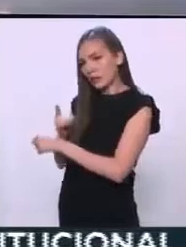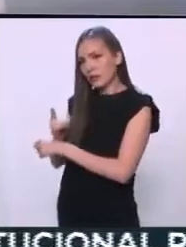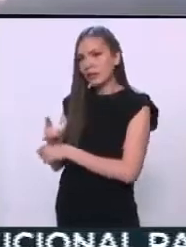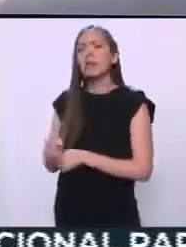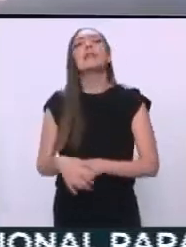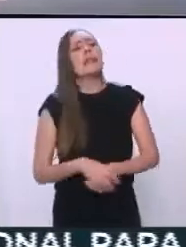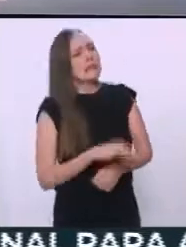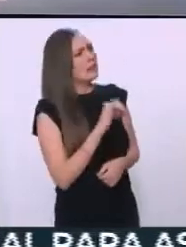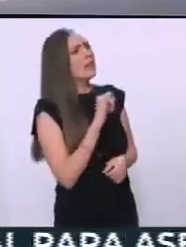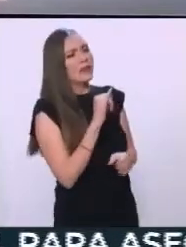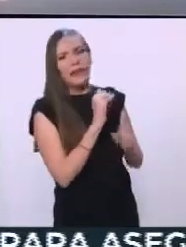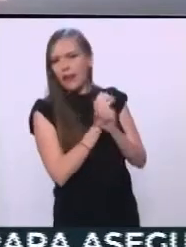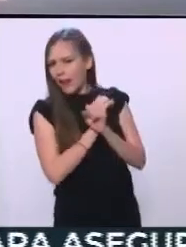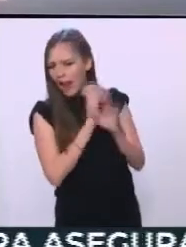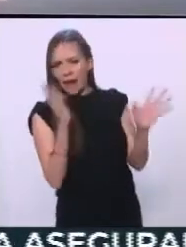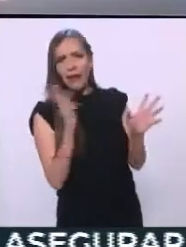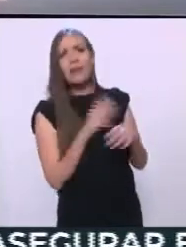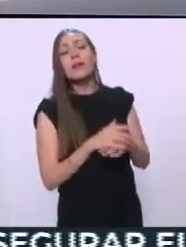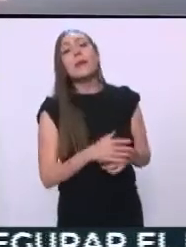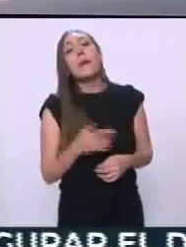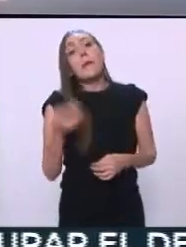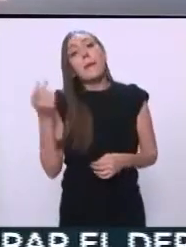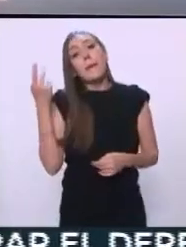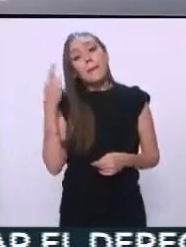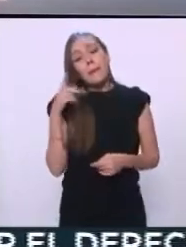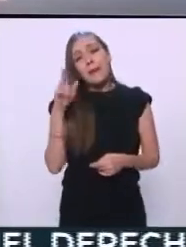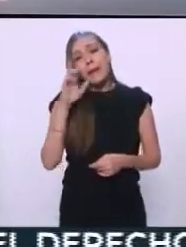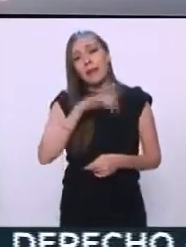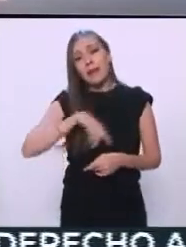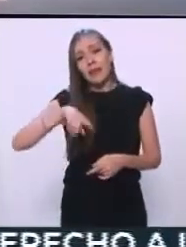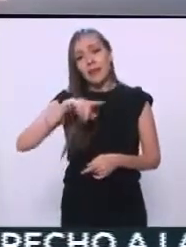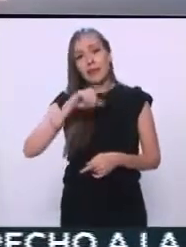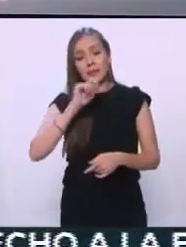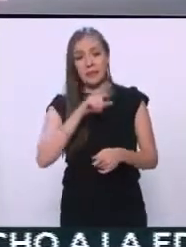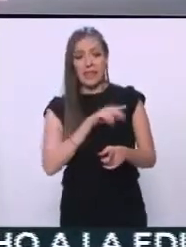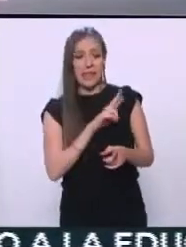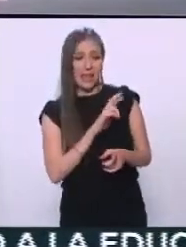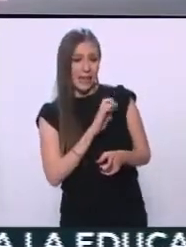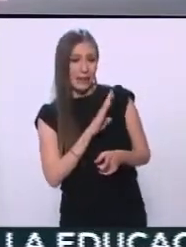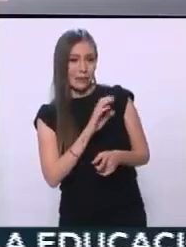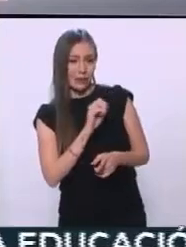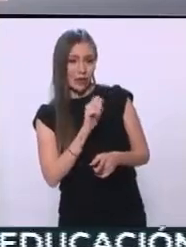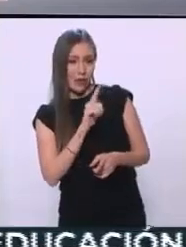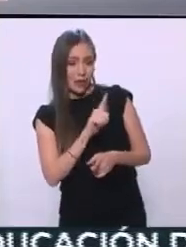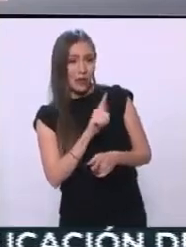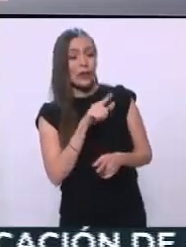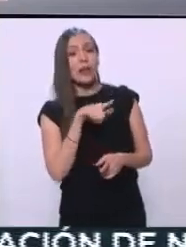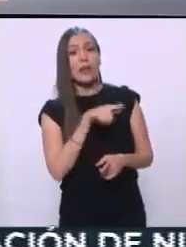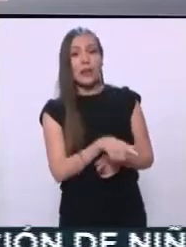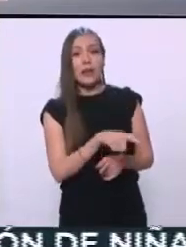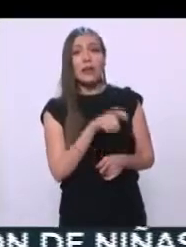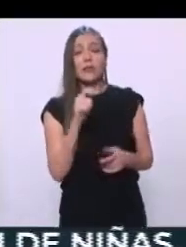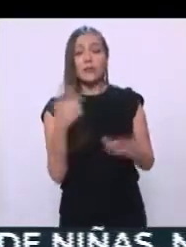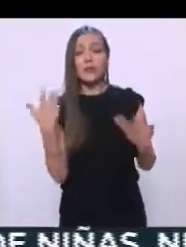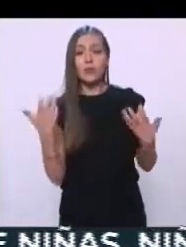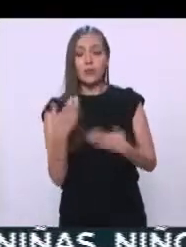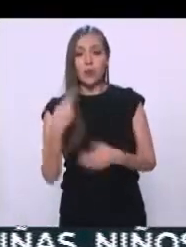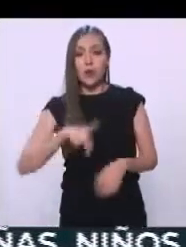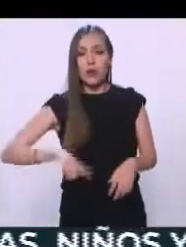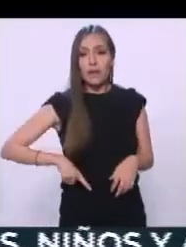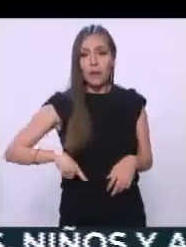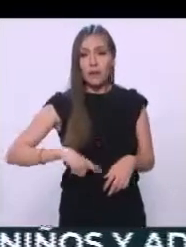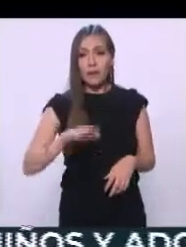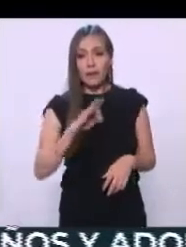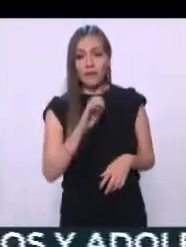desde luego. Porque recordemos que básicamente el caso Repsol, lo que hizo la administración de Felipe Calderón